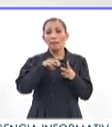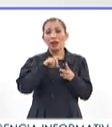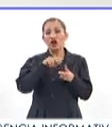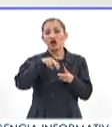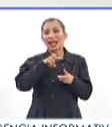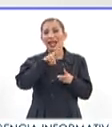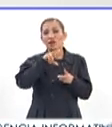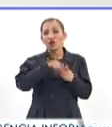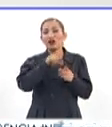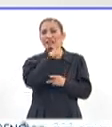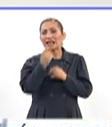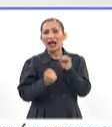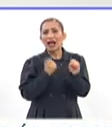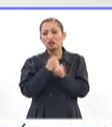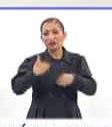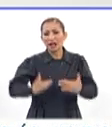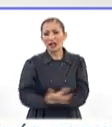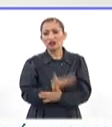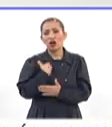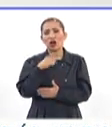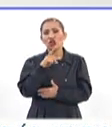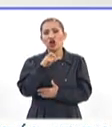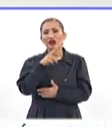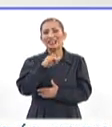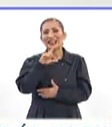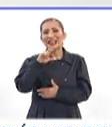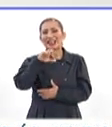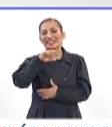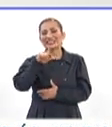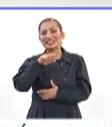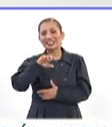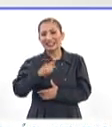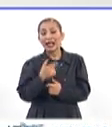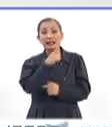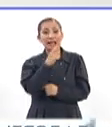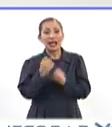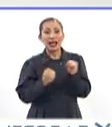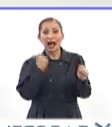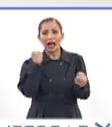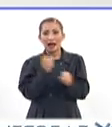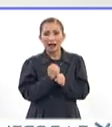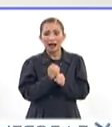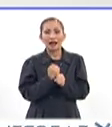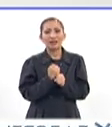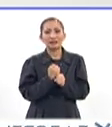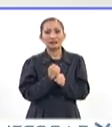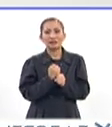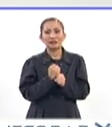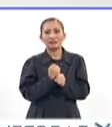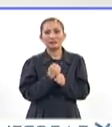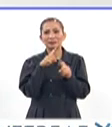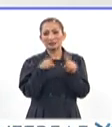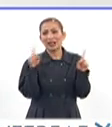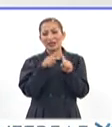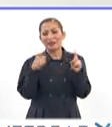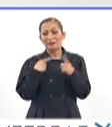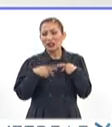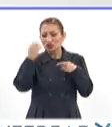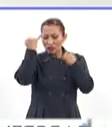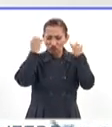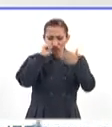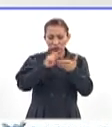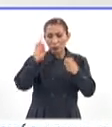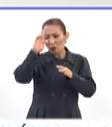Amado Nervo, 100 años del nacimiento de Doris Lessing, o 100 años, pues así, varios autores